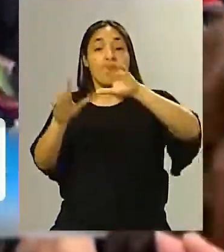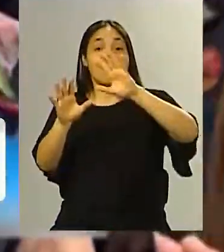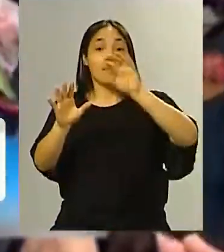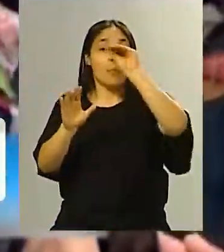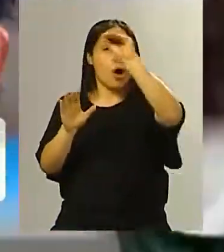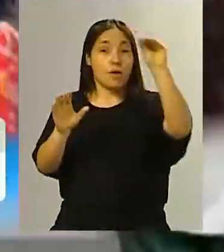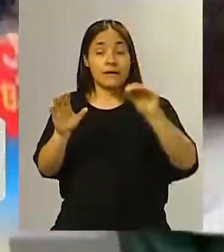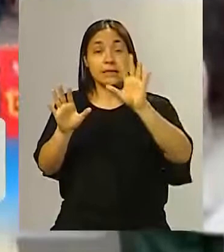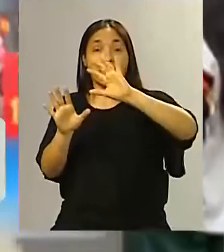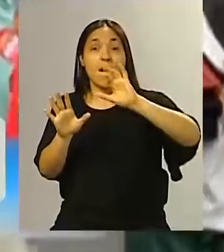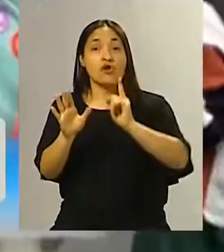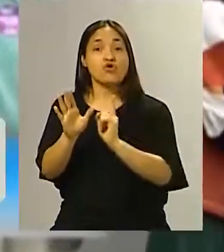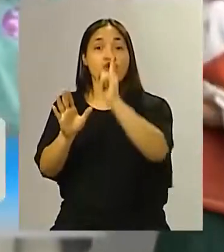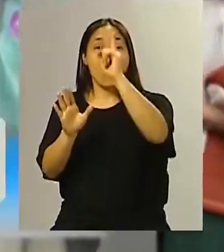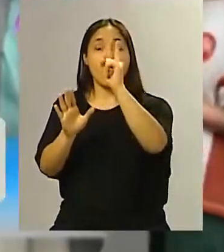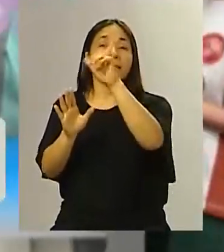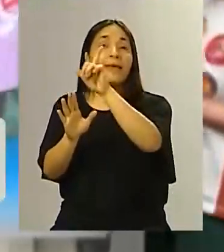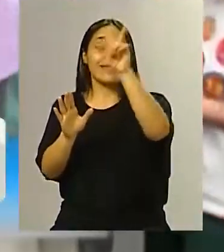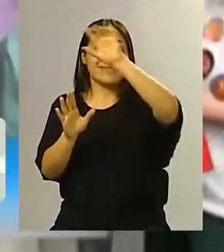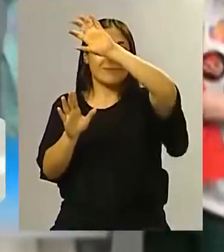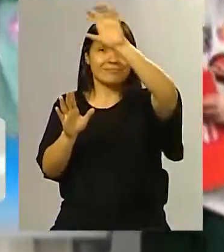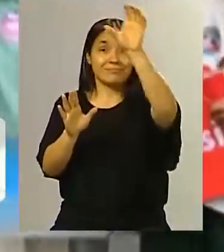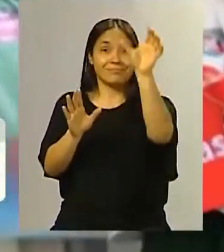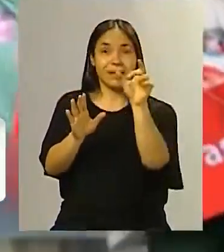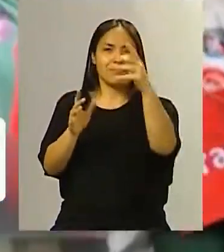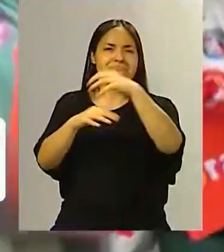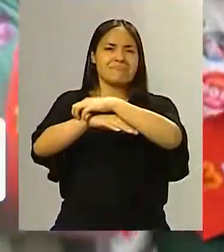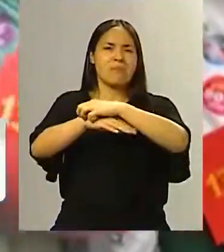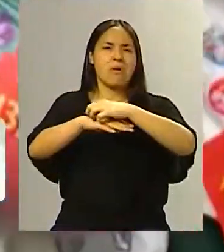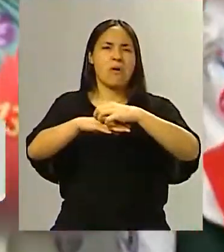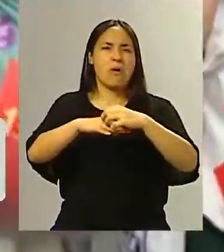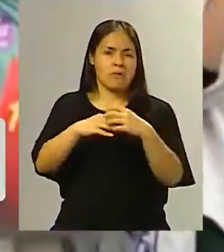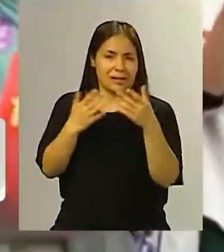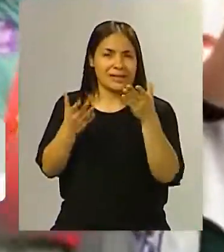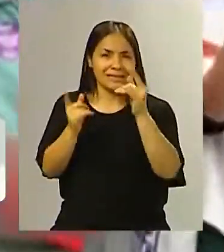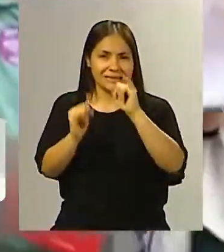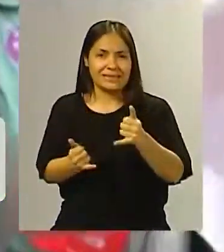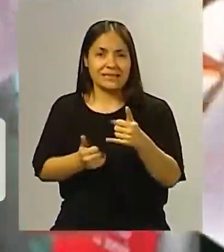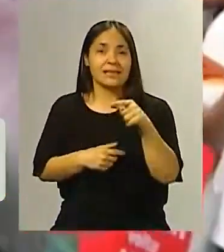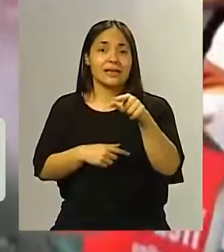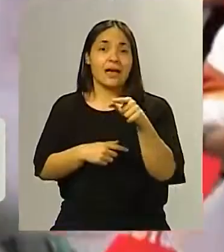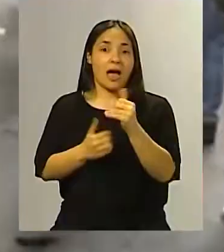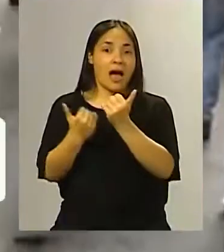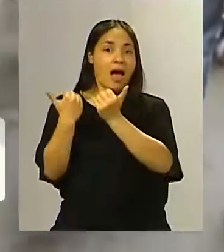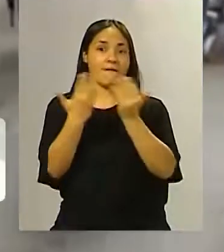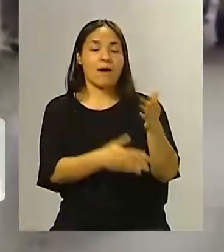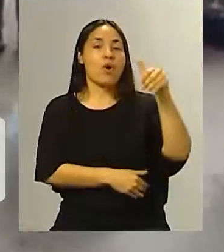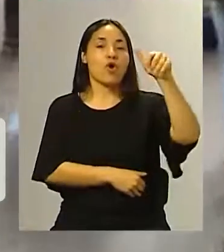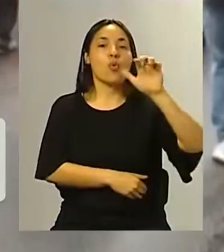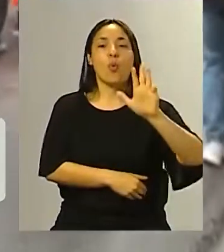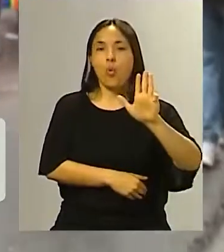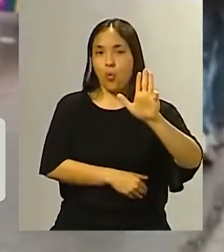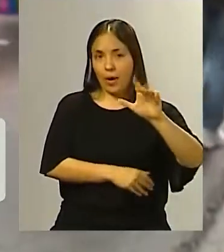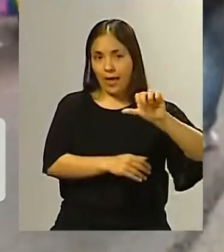más empobrecido, o uno entiende que está más empobrecido, fueron los que le dieron el triunfo a Lula, por muy